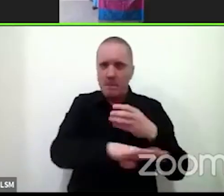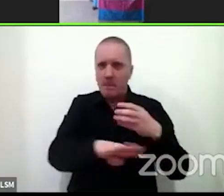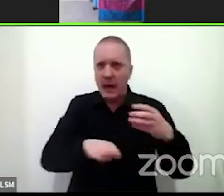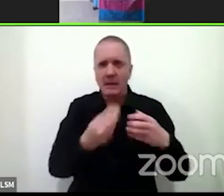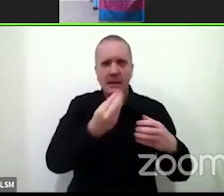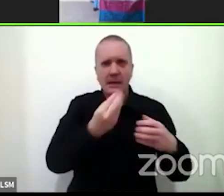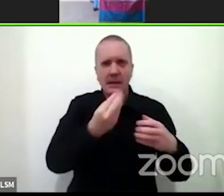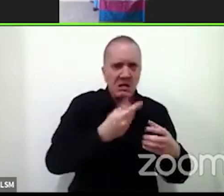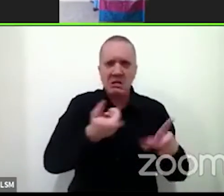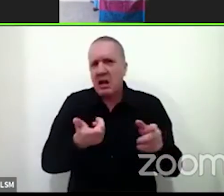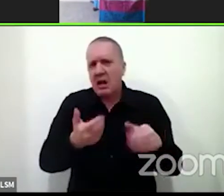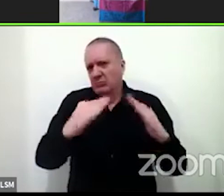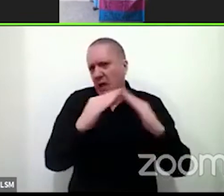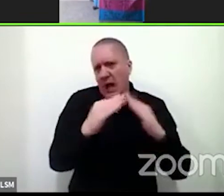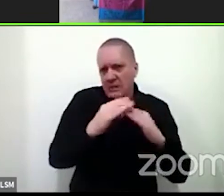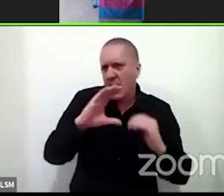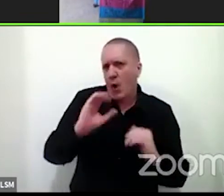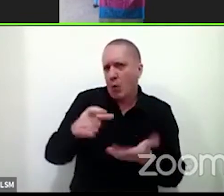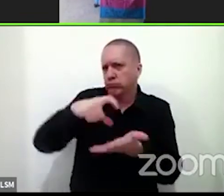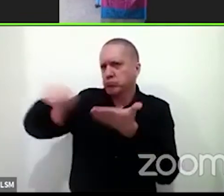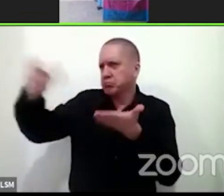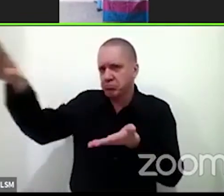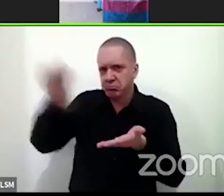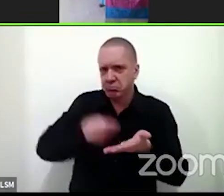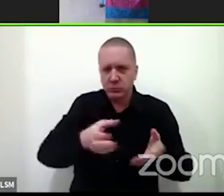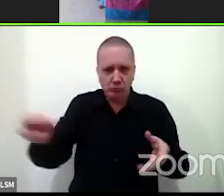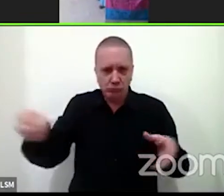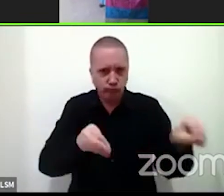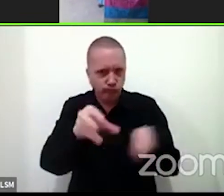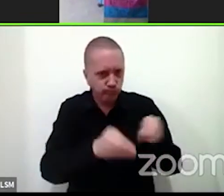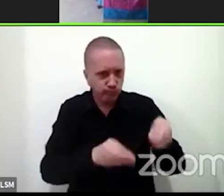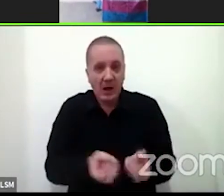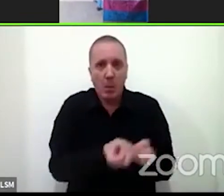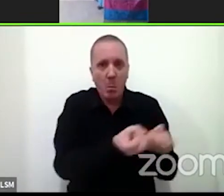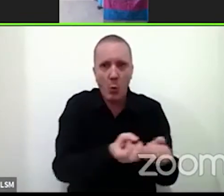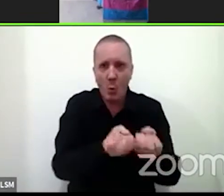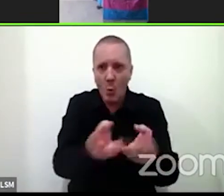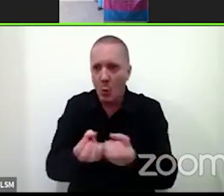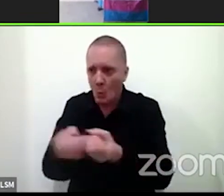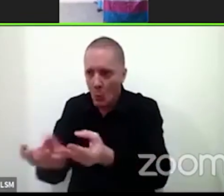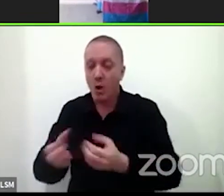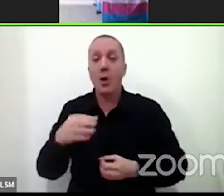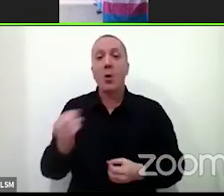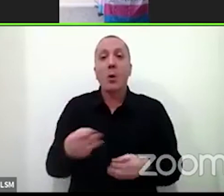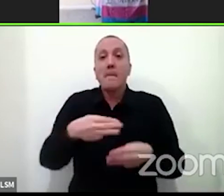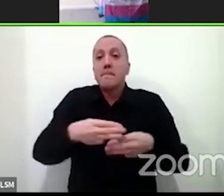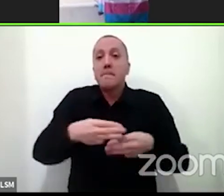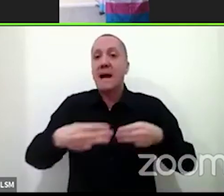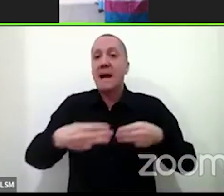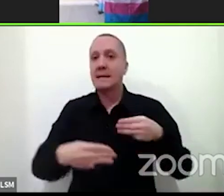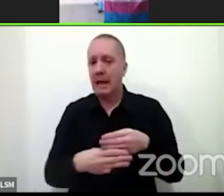o mandadas a pedir. Estamos proveyendo productos de protección y